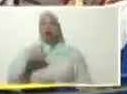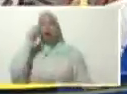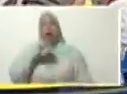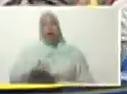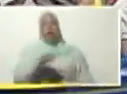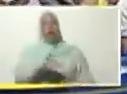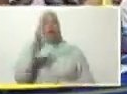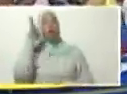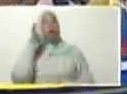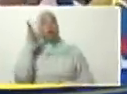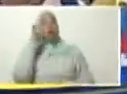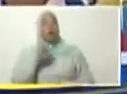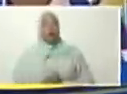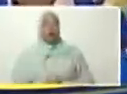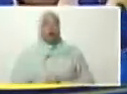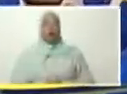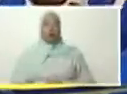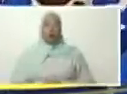escuchó.